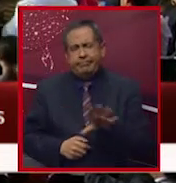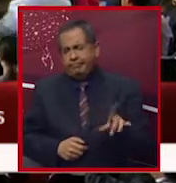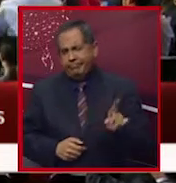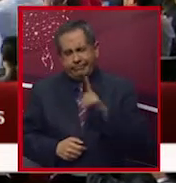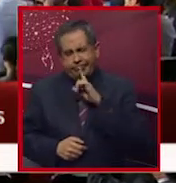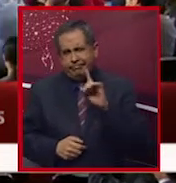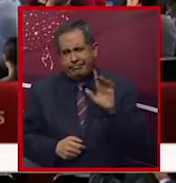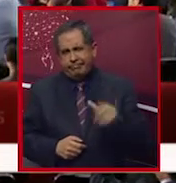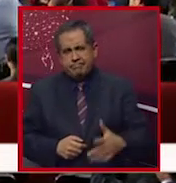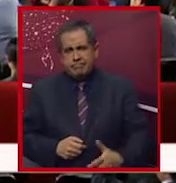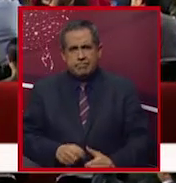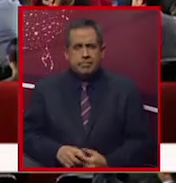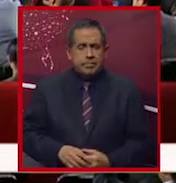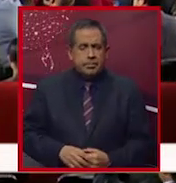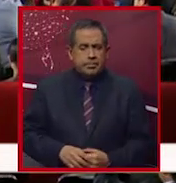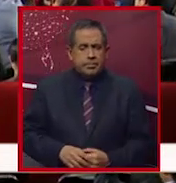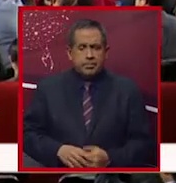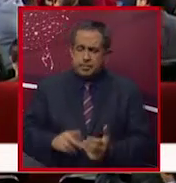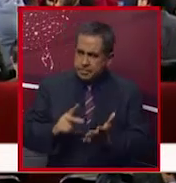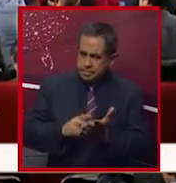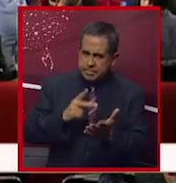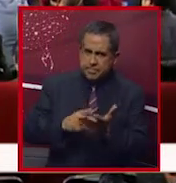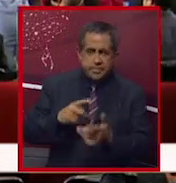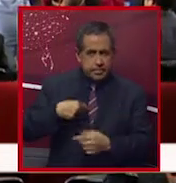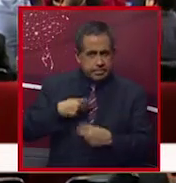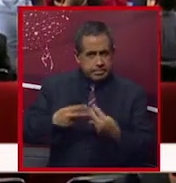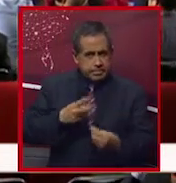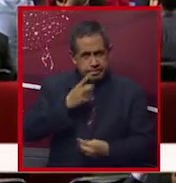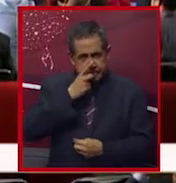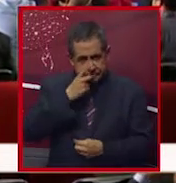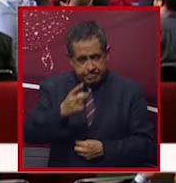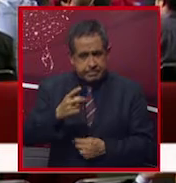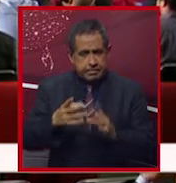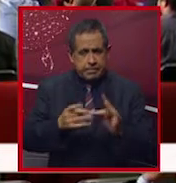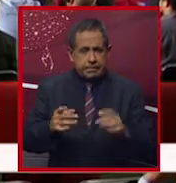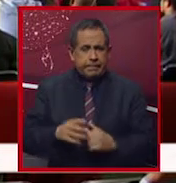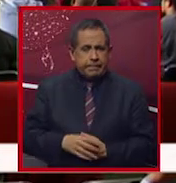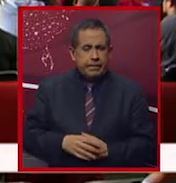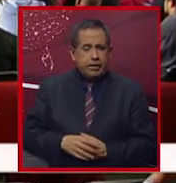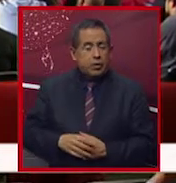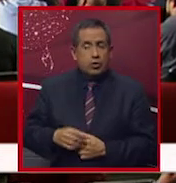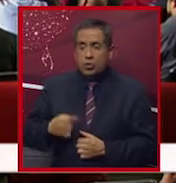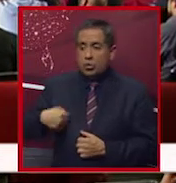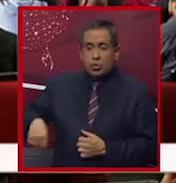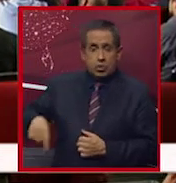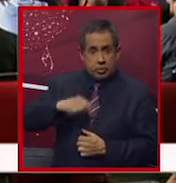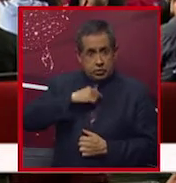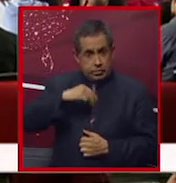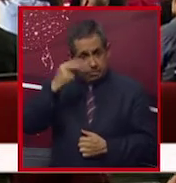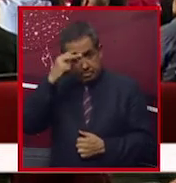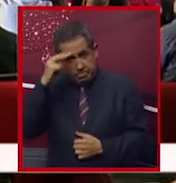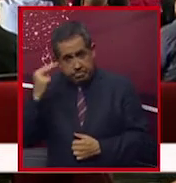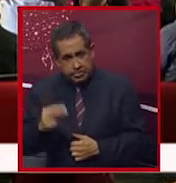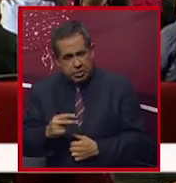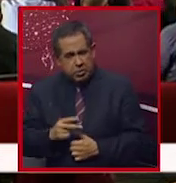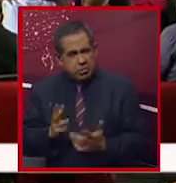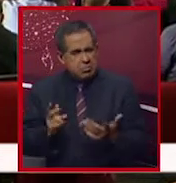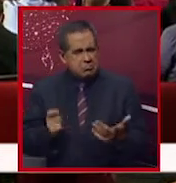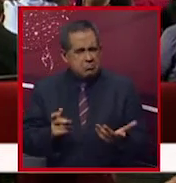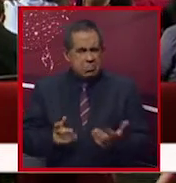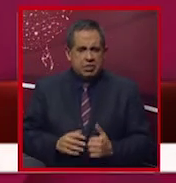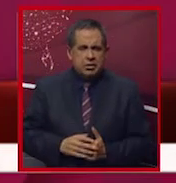Quiero insistir en que no vamos nosotros